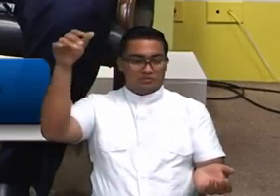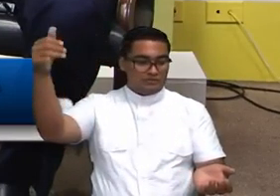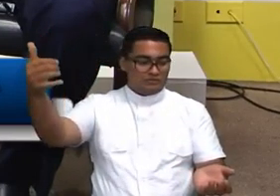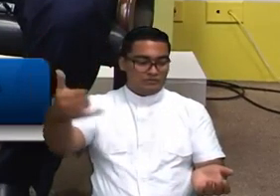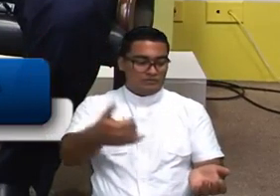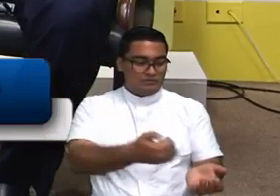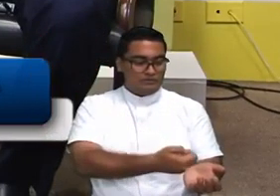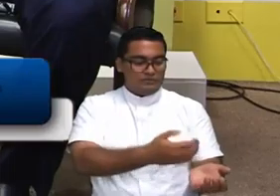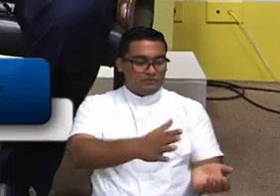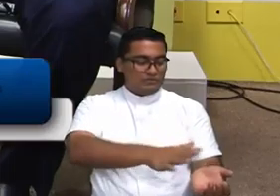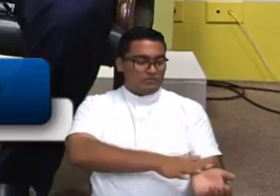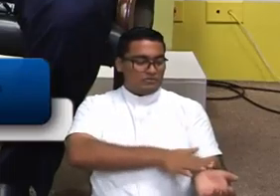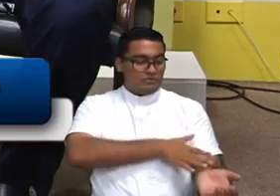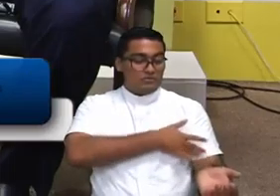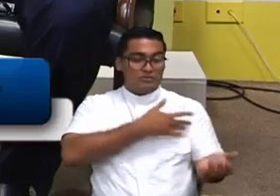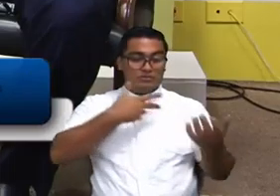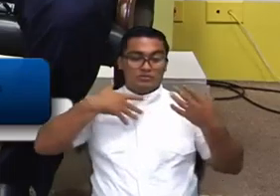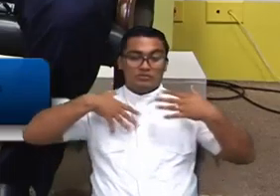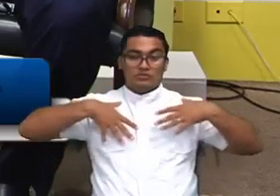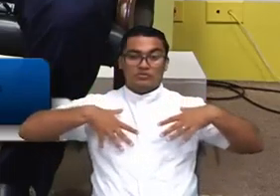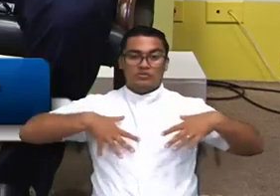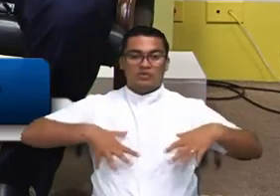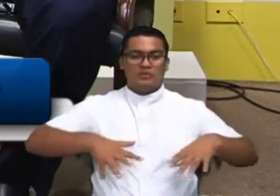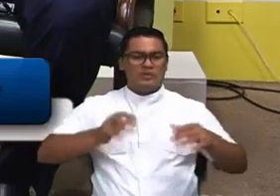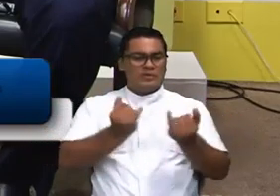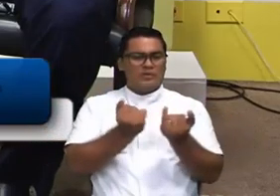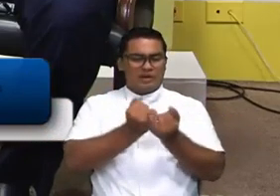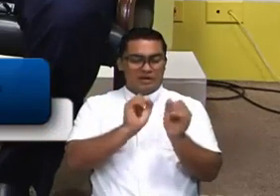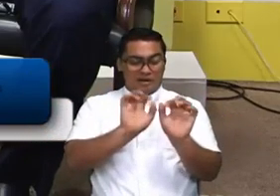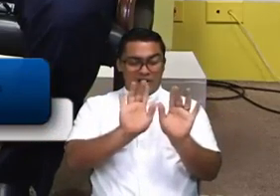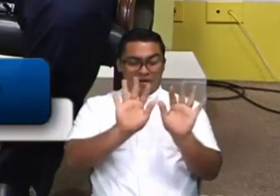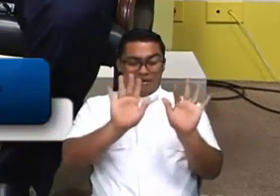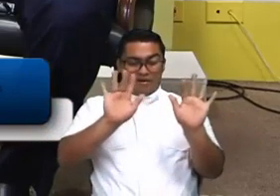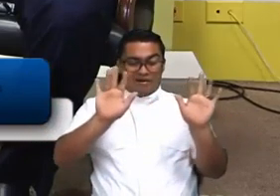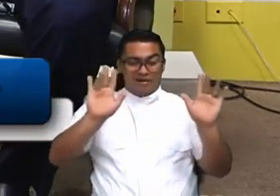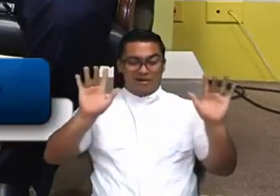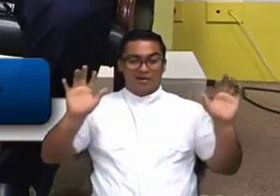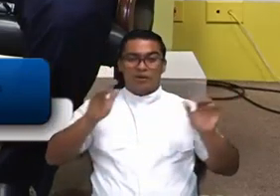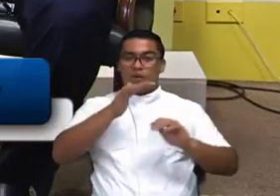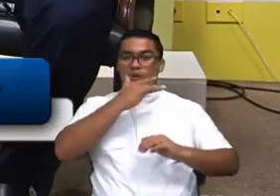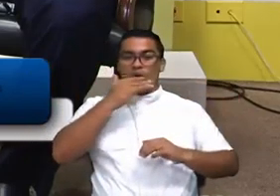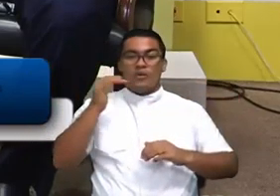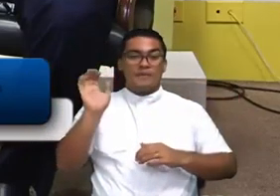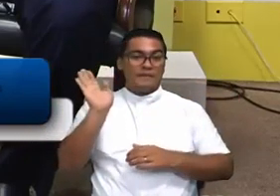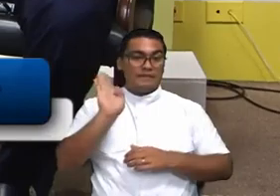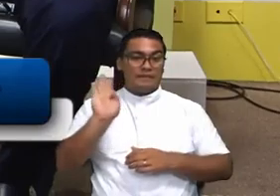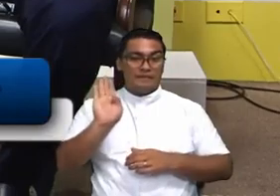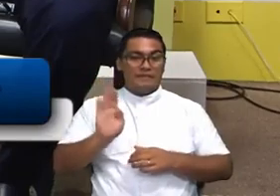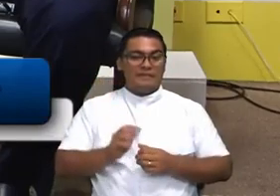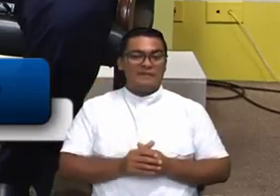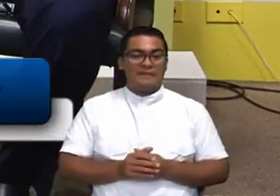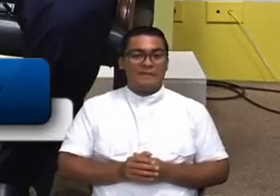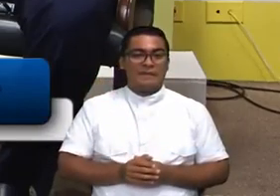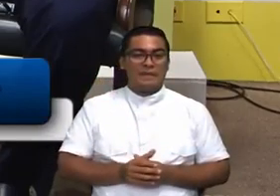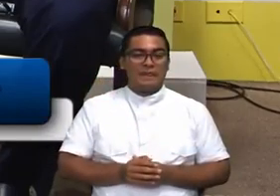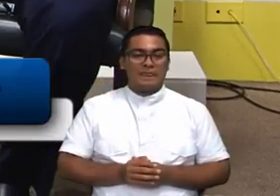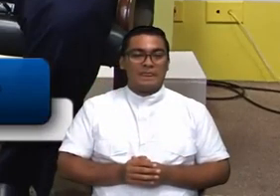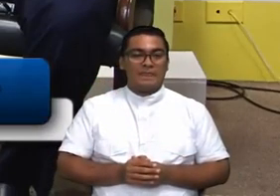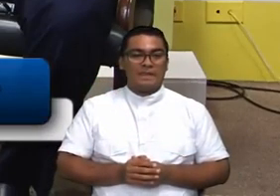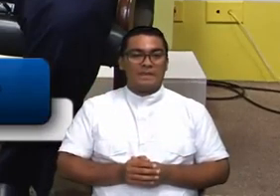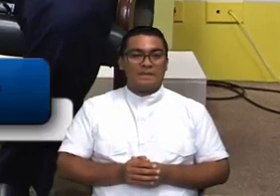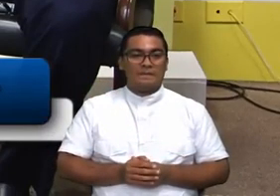va a entrar en el flujo sanguíneo y se va a poner de un color blanquecino. Ya, normalmente la sangre